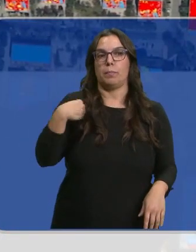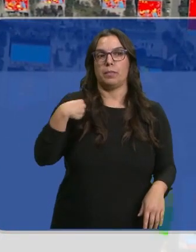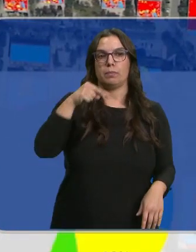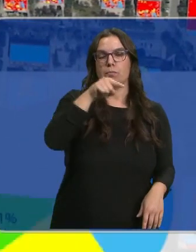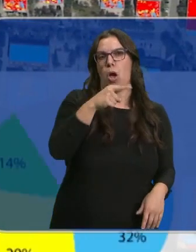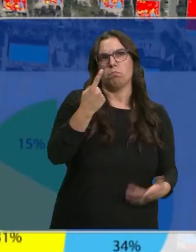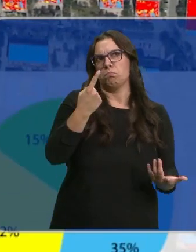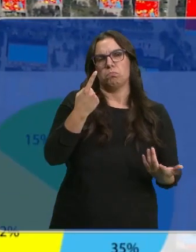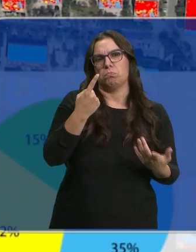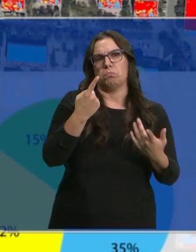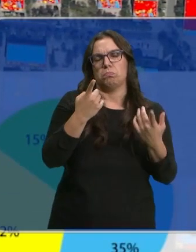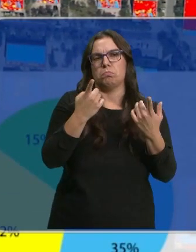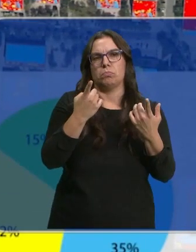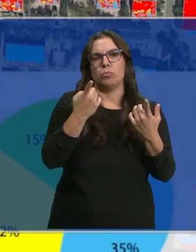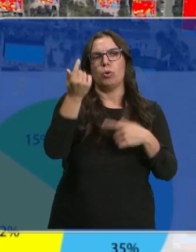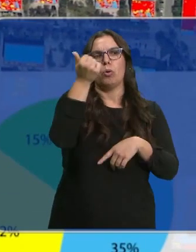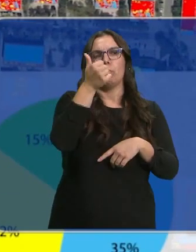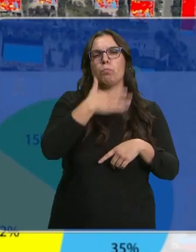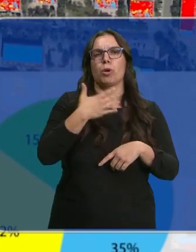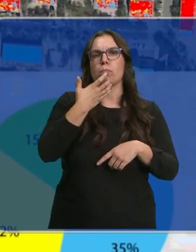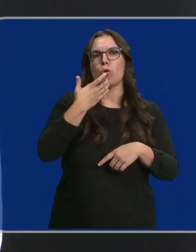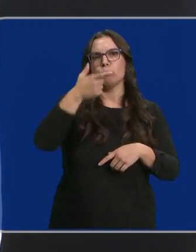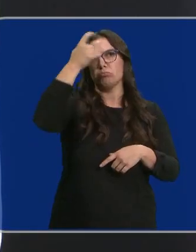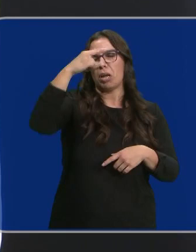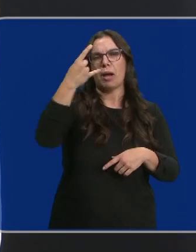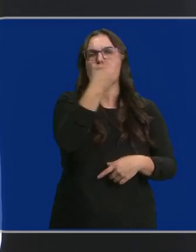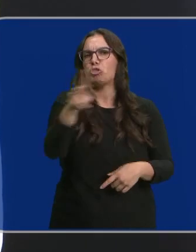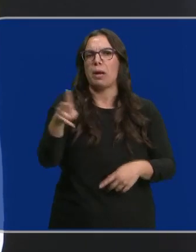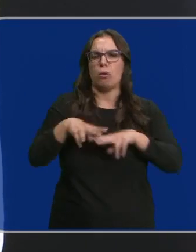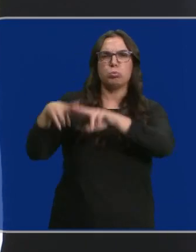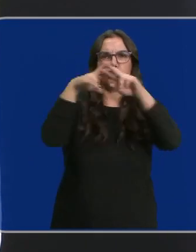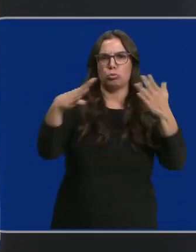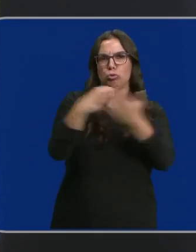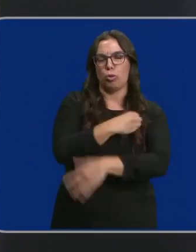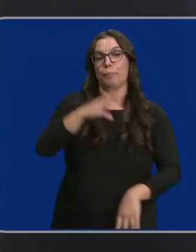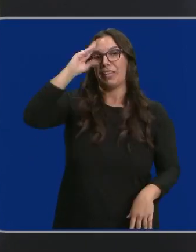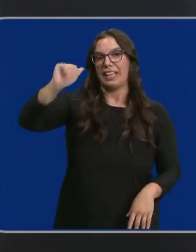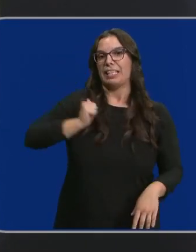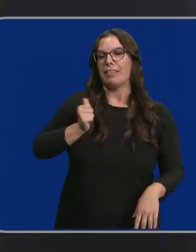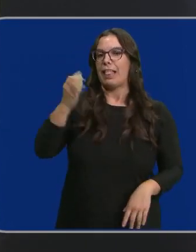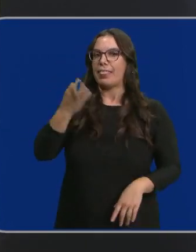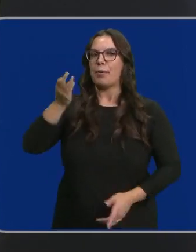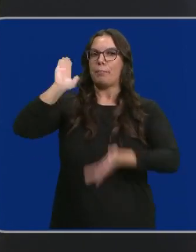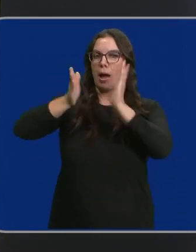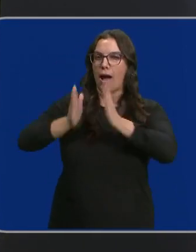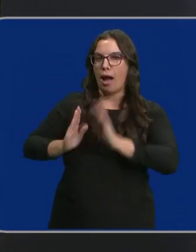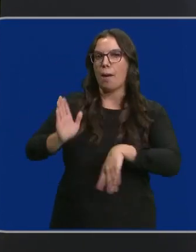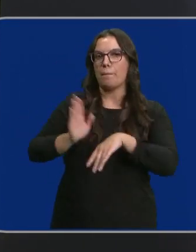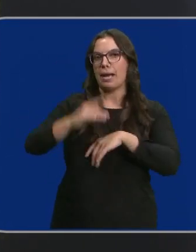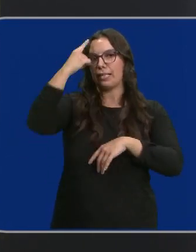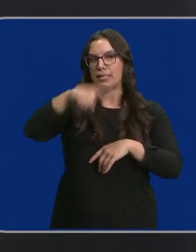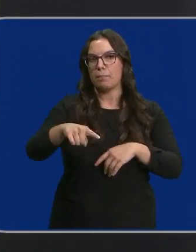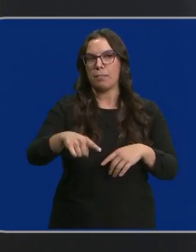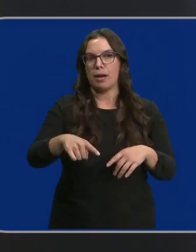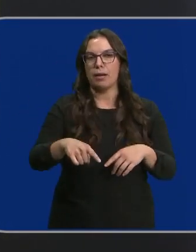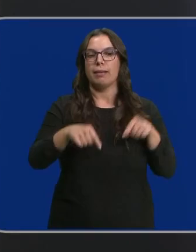solo un par de semanas hace el inventario de un municipio del tamaño de Salamanca. A la inteligencia artificial le tienes que entrenar con muestras de lo que es, pero también